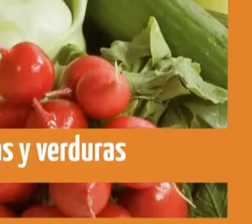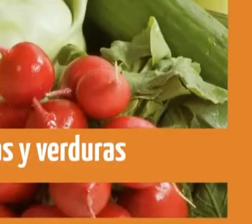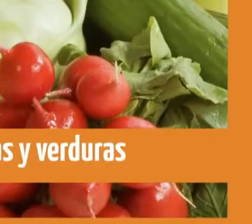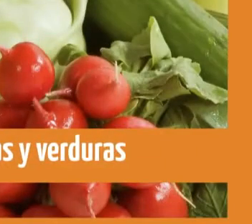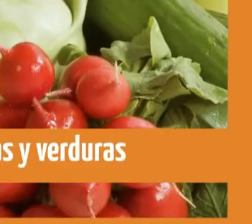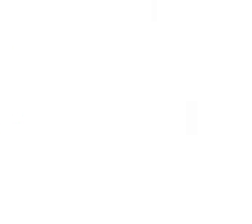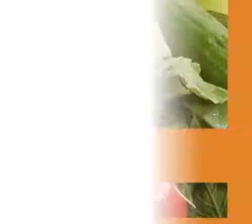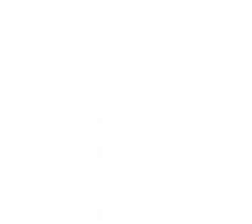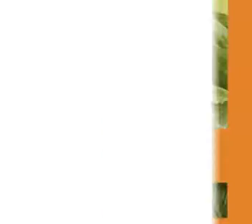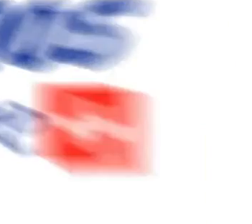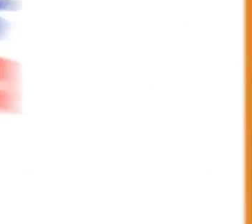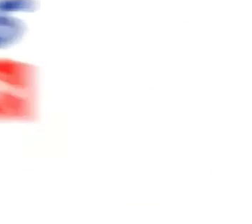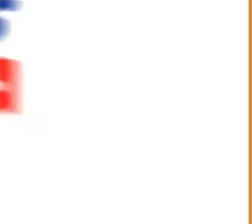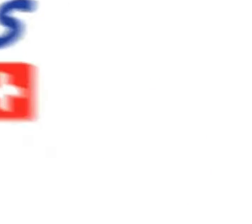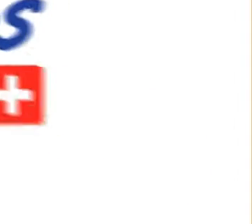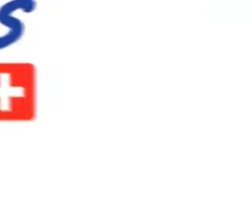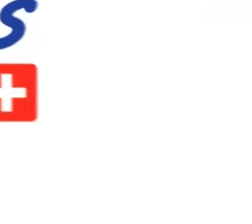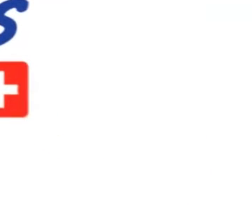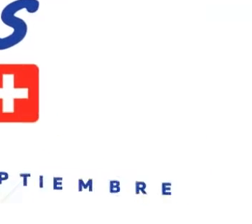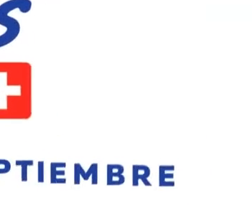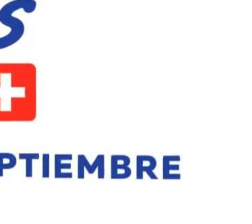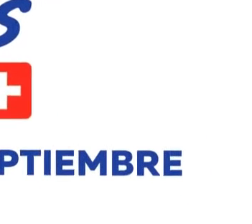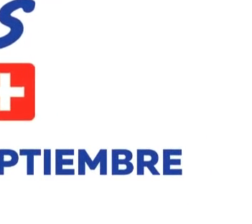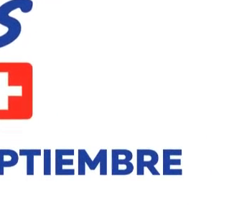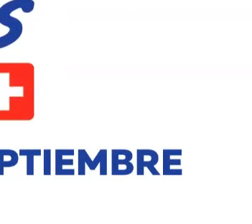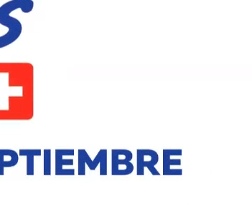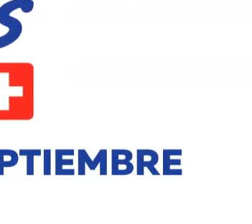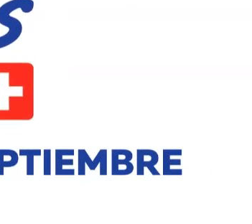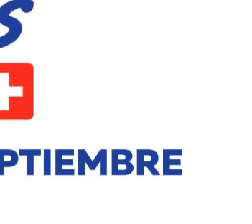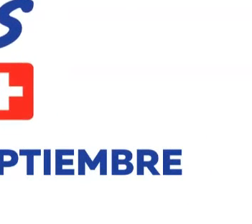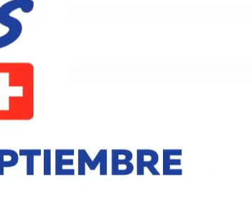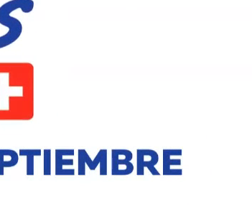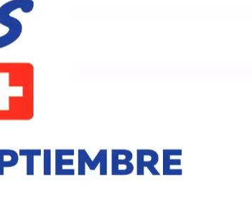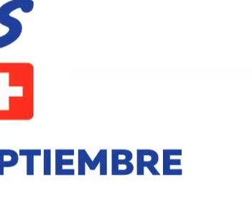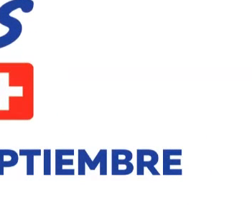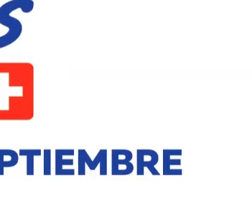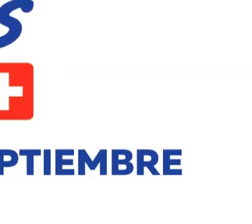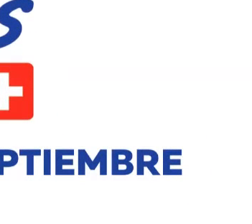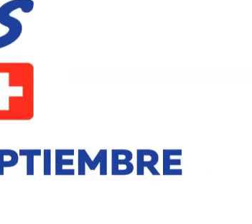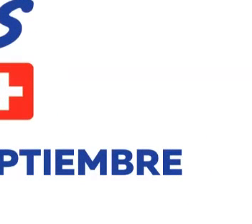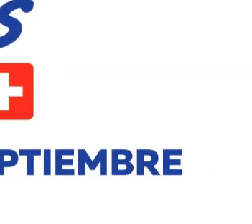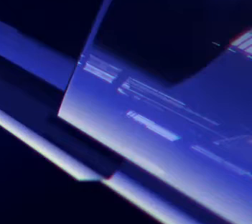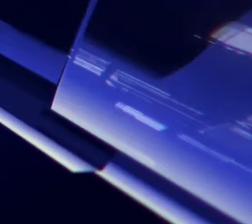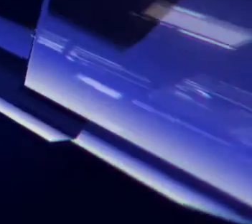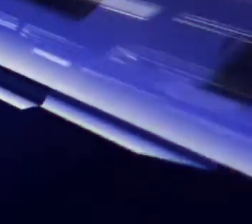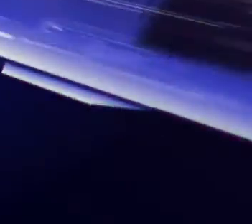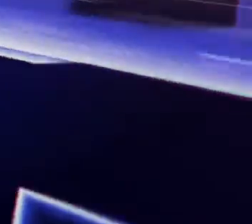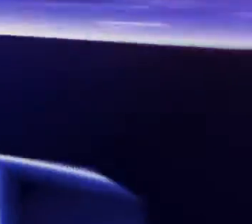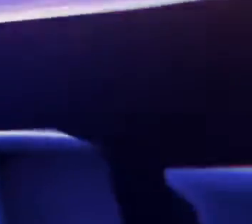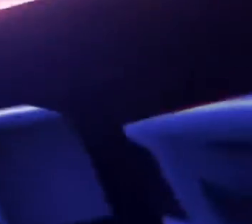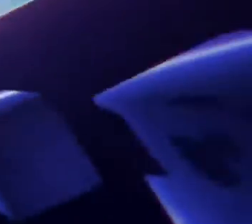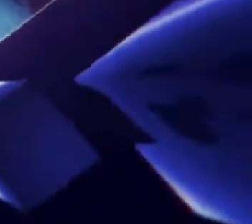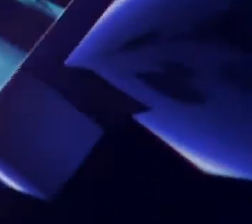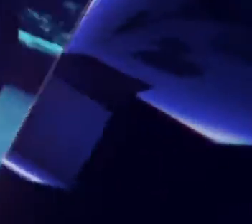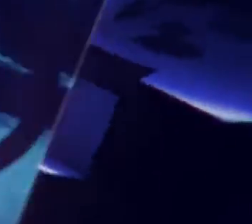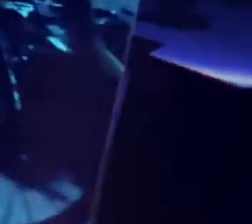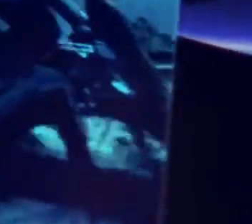frutas y verduras. La super oferta, más, más, más, más por menos.